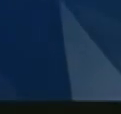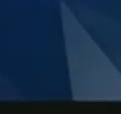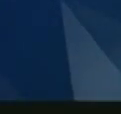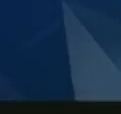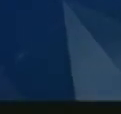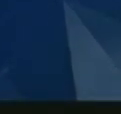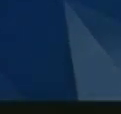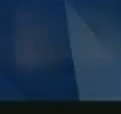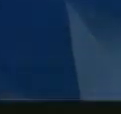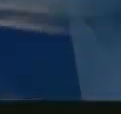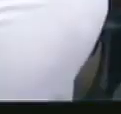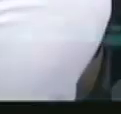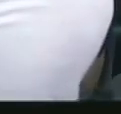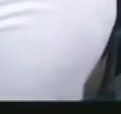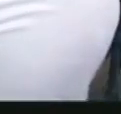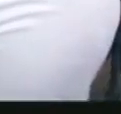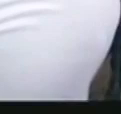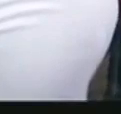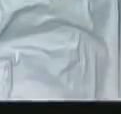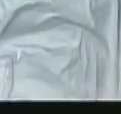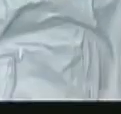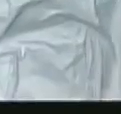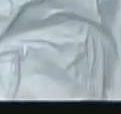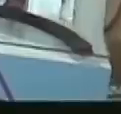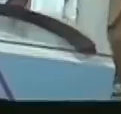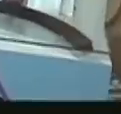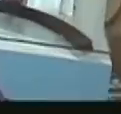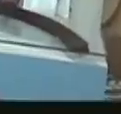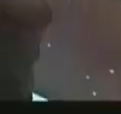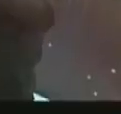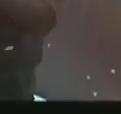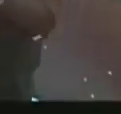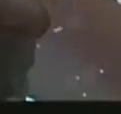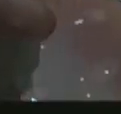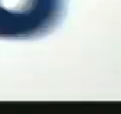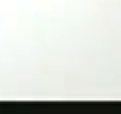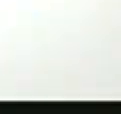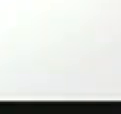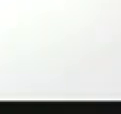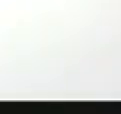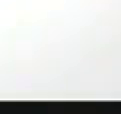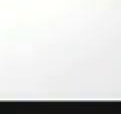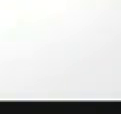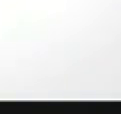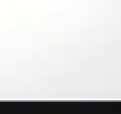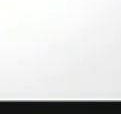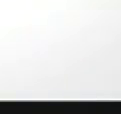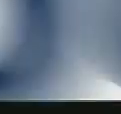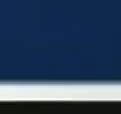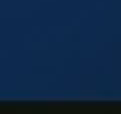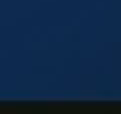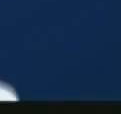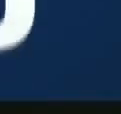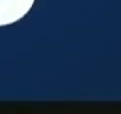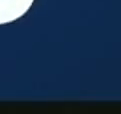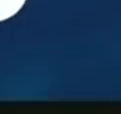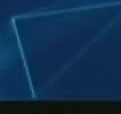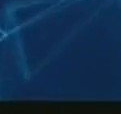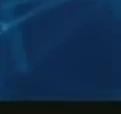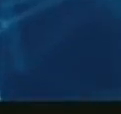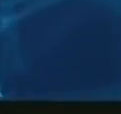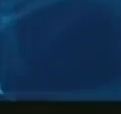Y para recibir información sobre el petro, minería digital y casas de intercambio, puso a disposición el